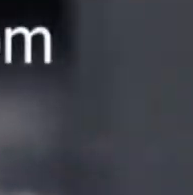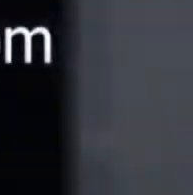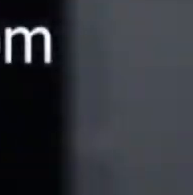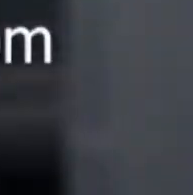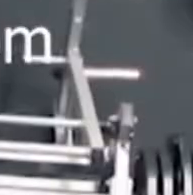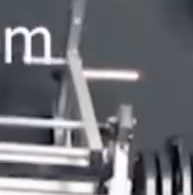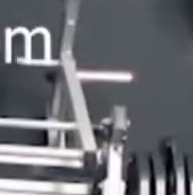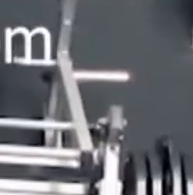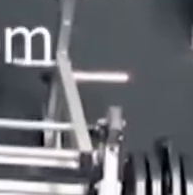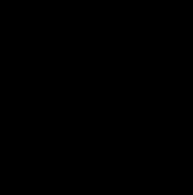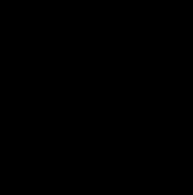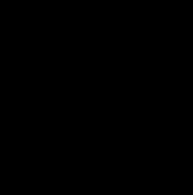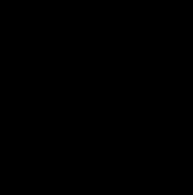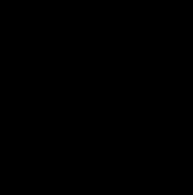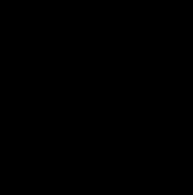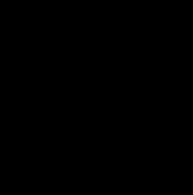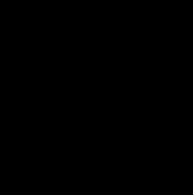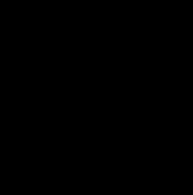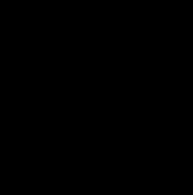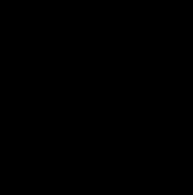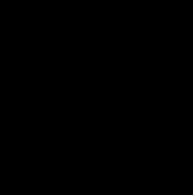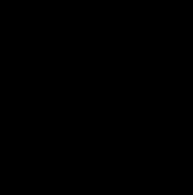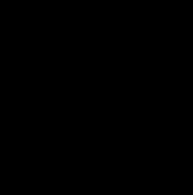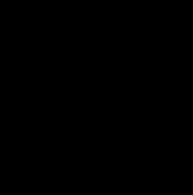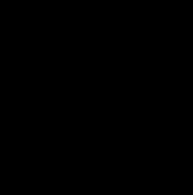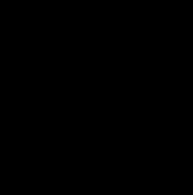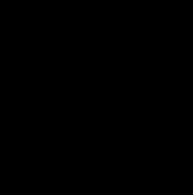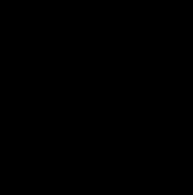Costa Rica Televisión.